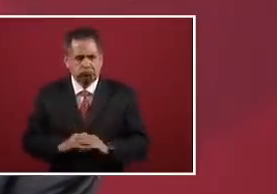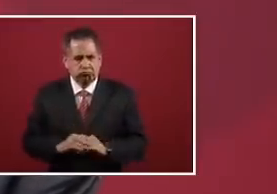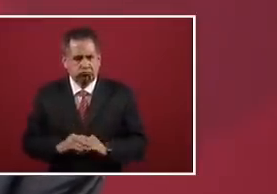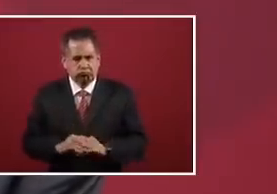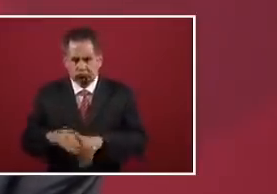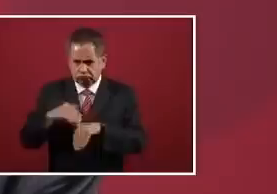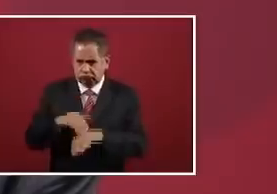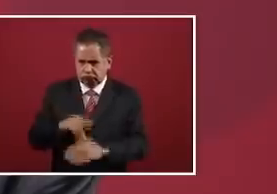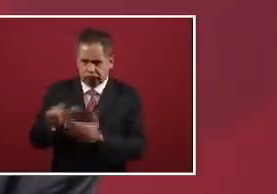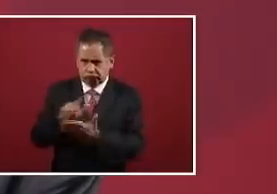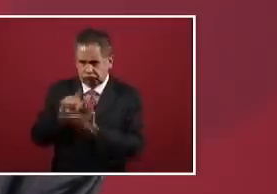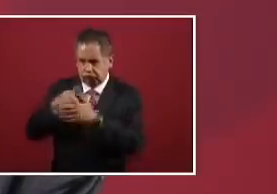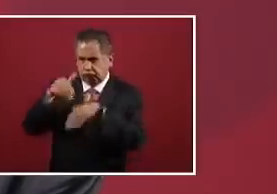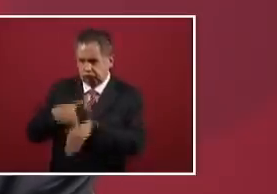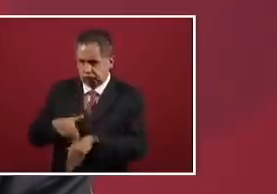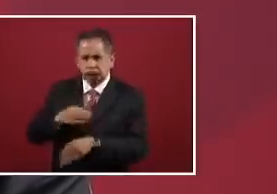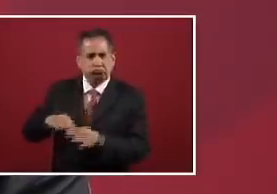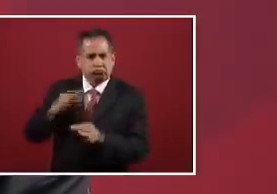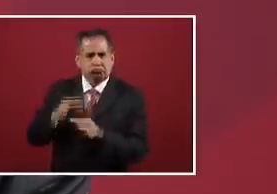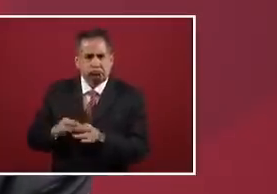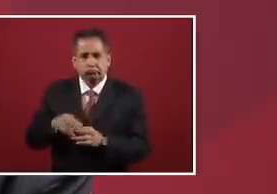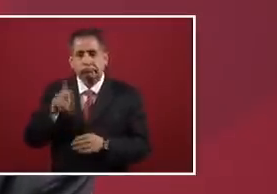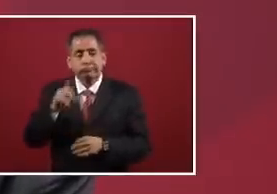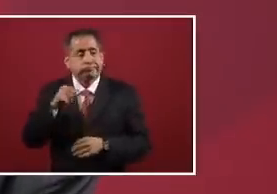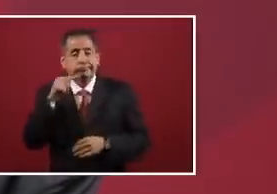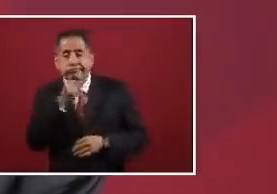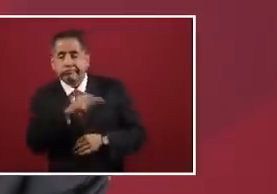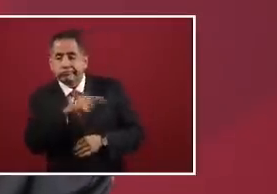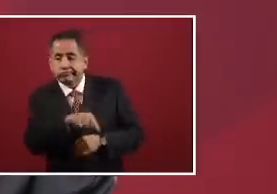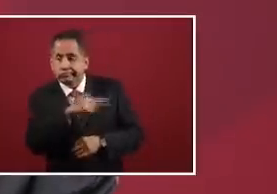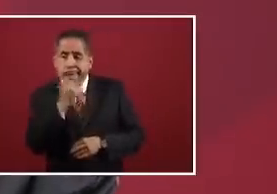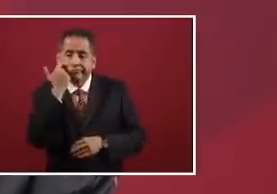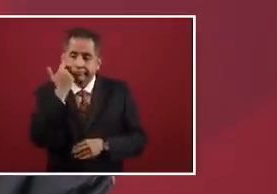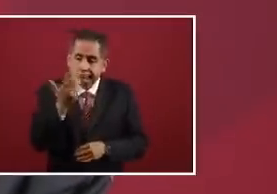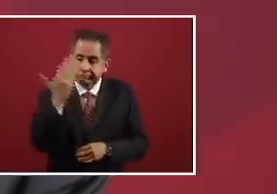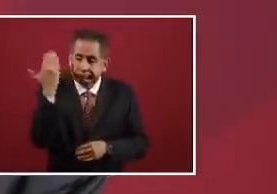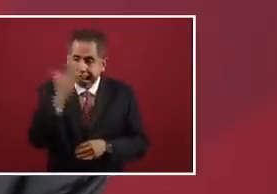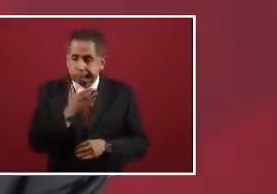aplicando esa reforma, pero quieren